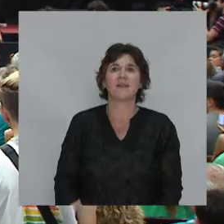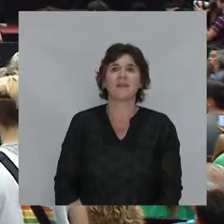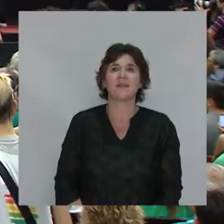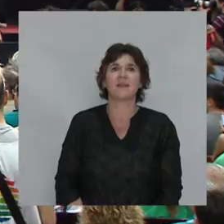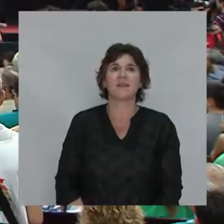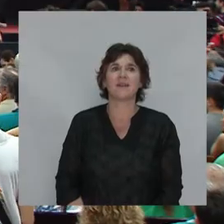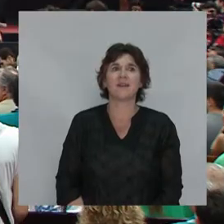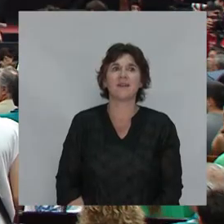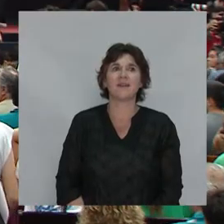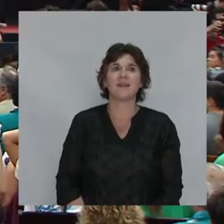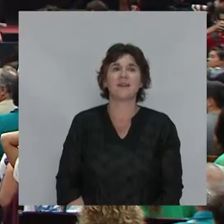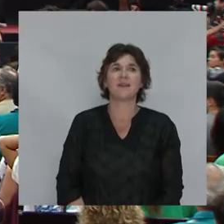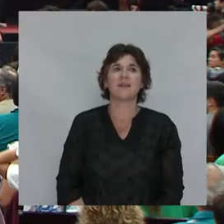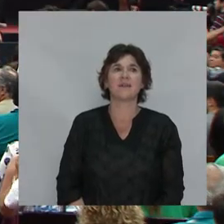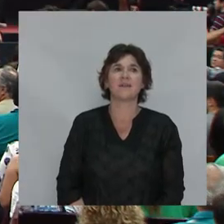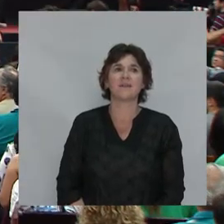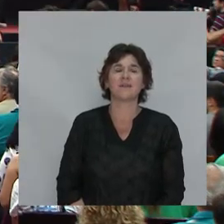Bueno.